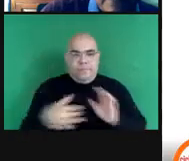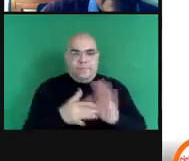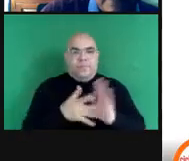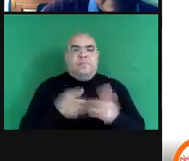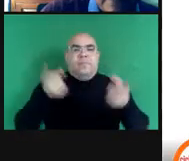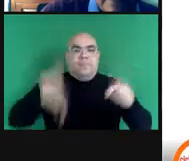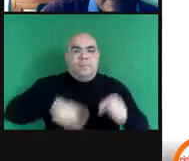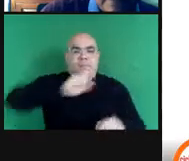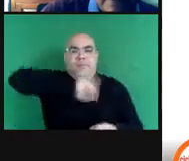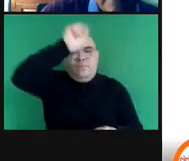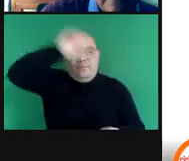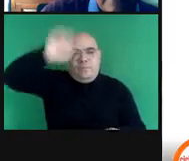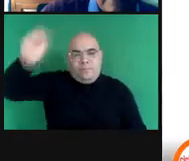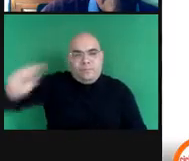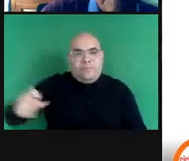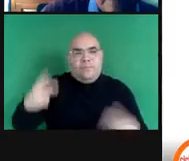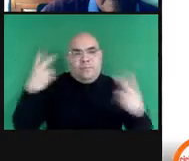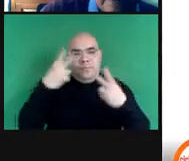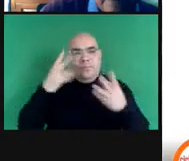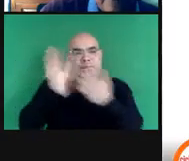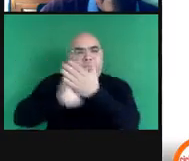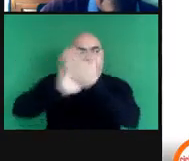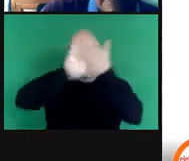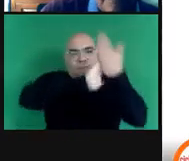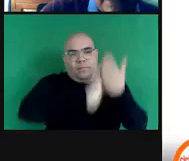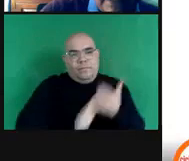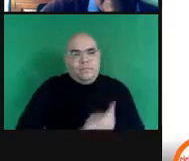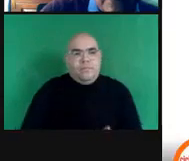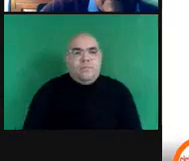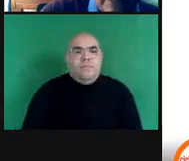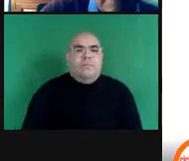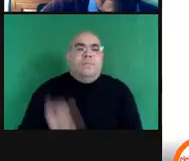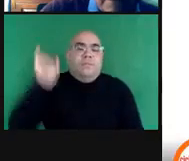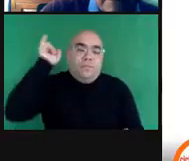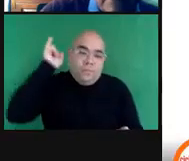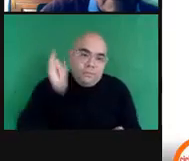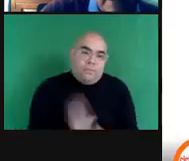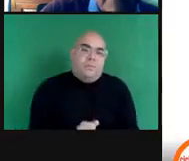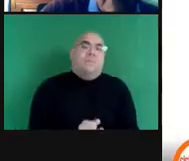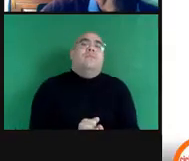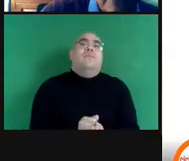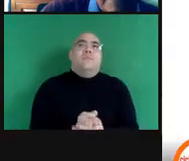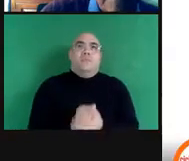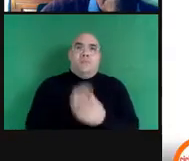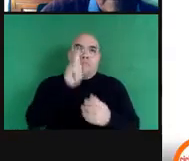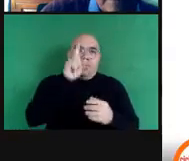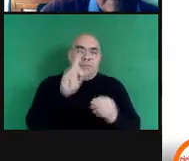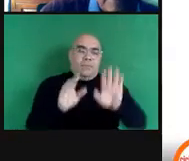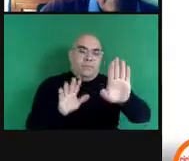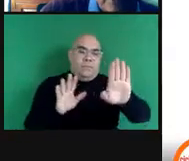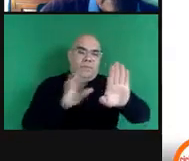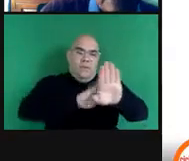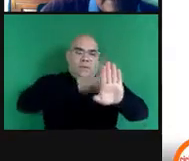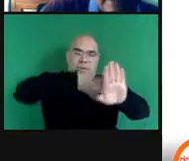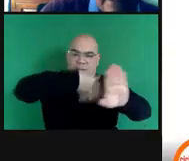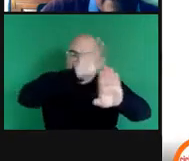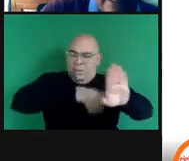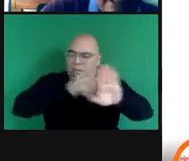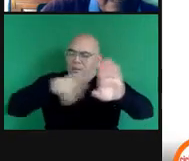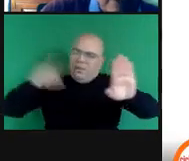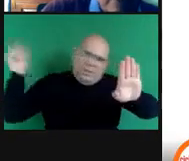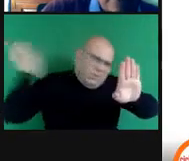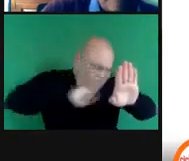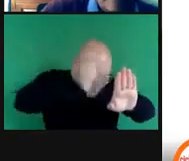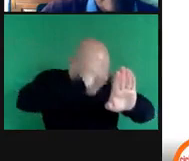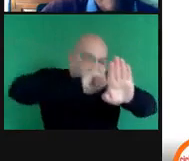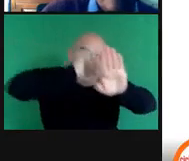verde y de negro y rojo. Entonces, al aplicar estos grafitis sobre la pintura, pues daña